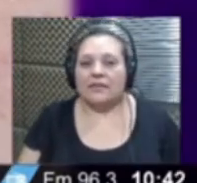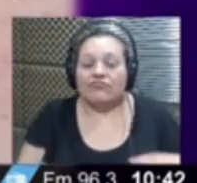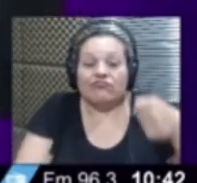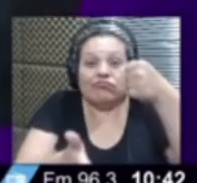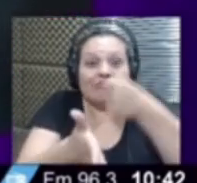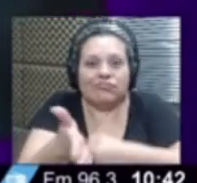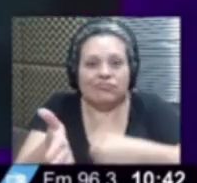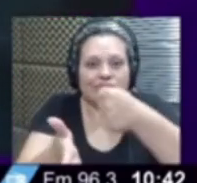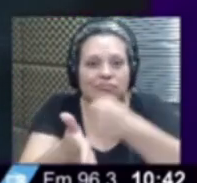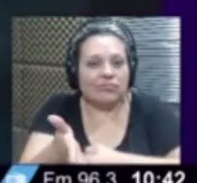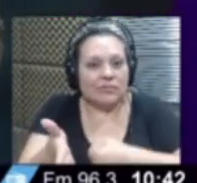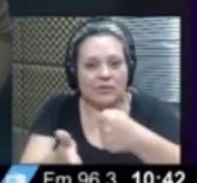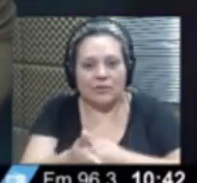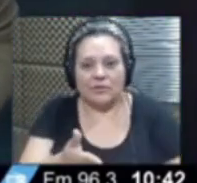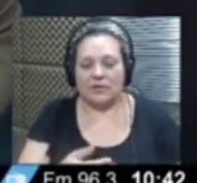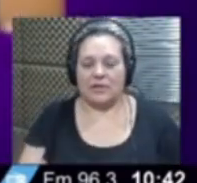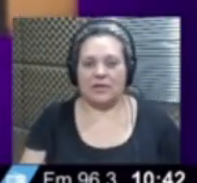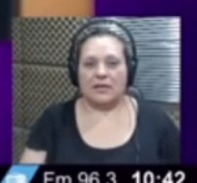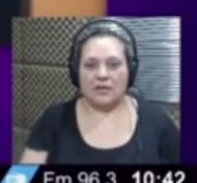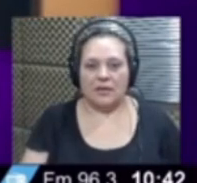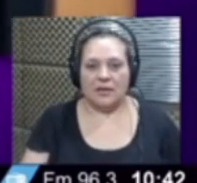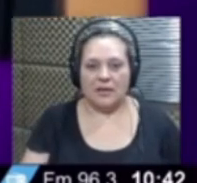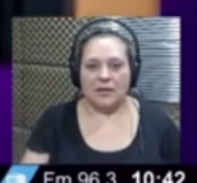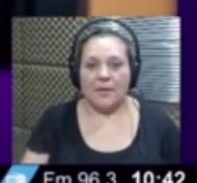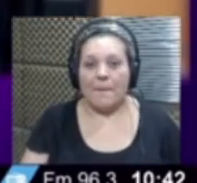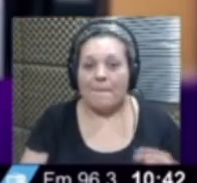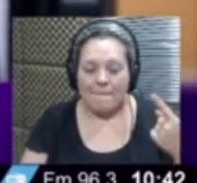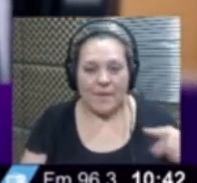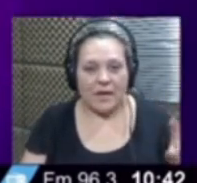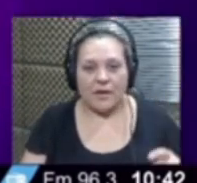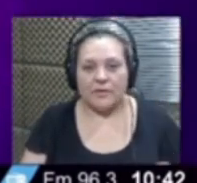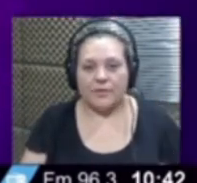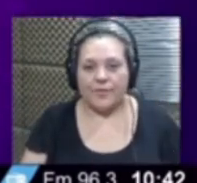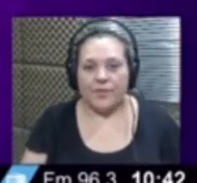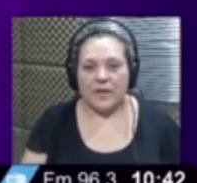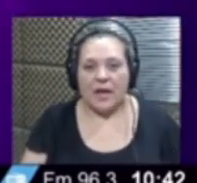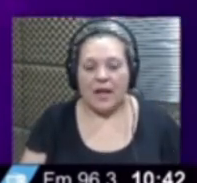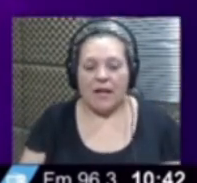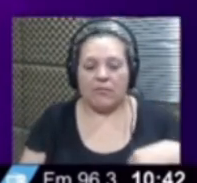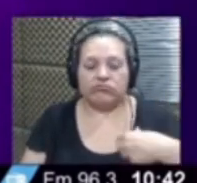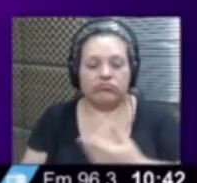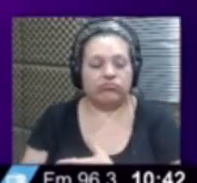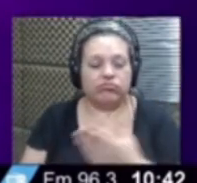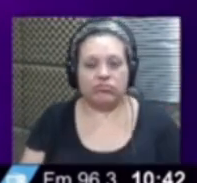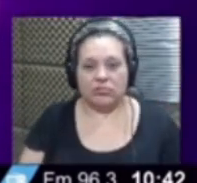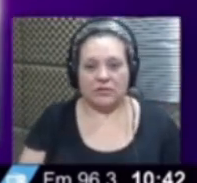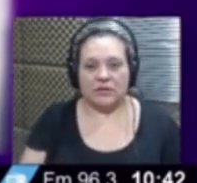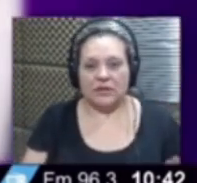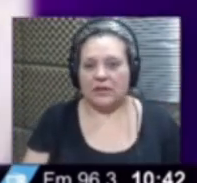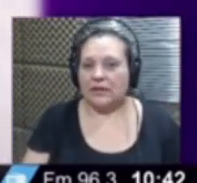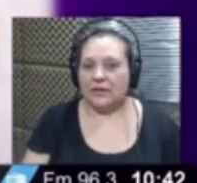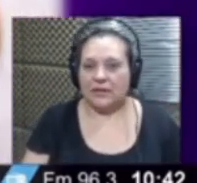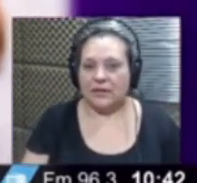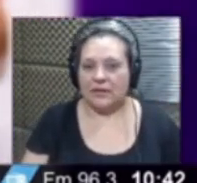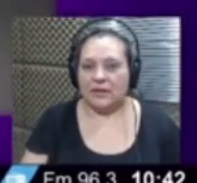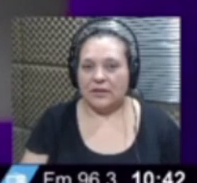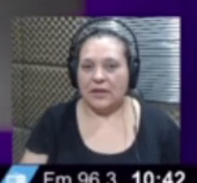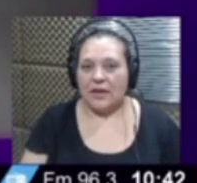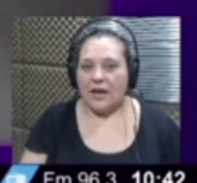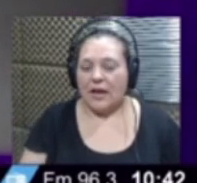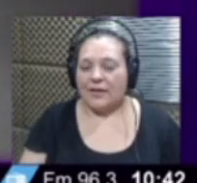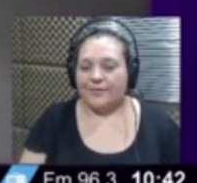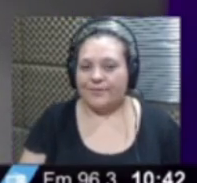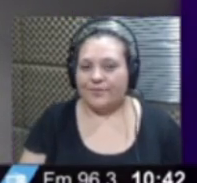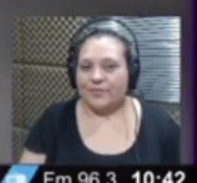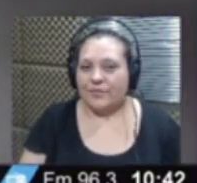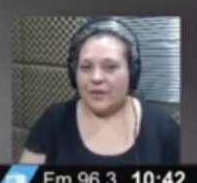posmodernas de hoy. Mujeres de la lucha de base, mecanismo, y de la lucha del